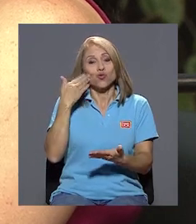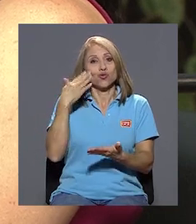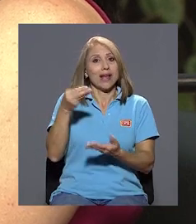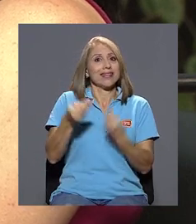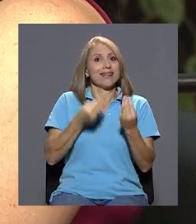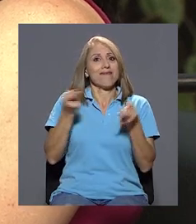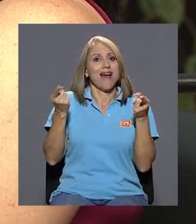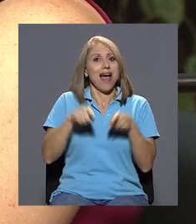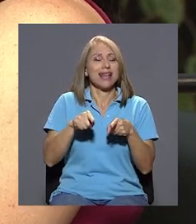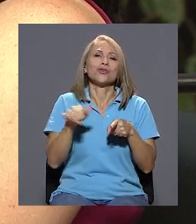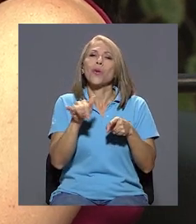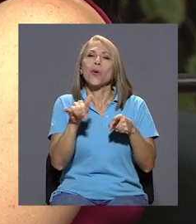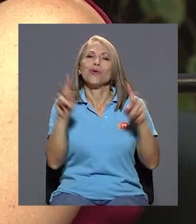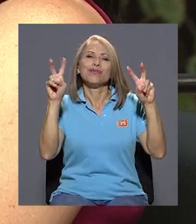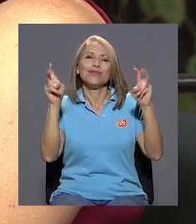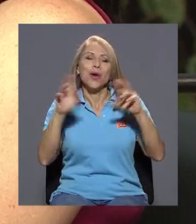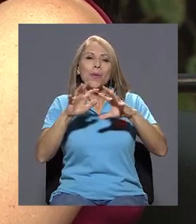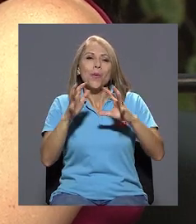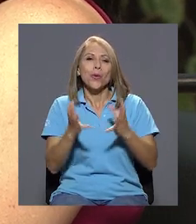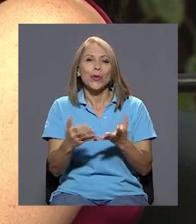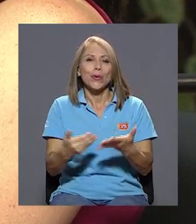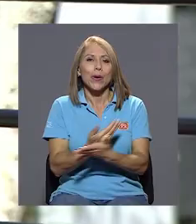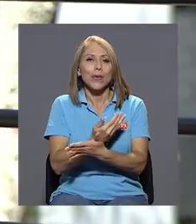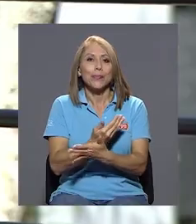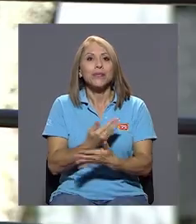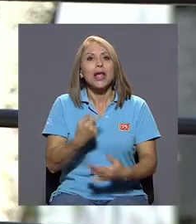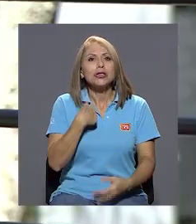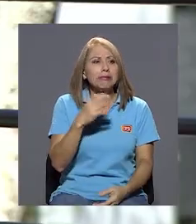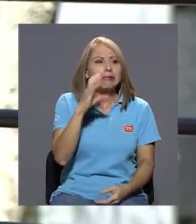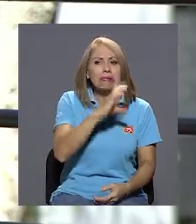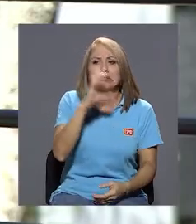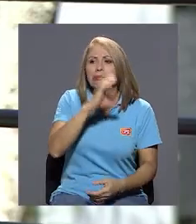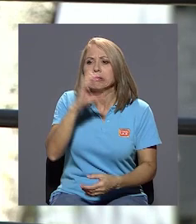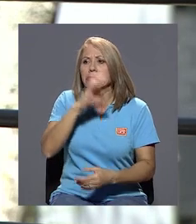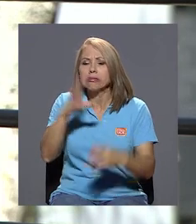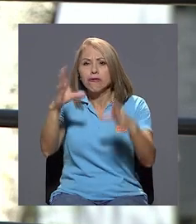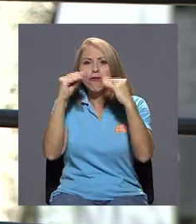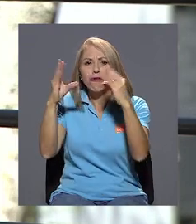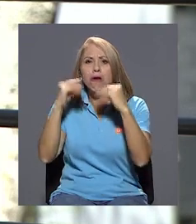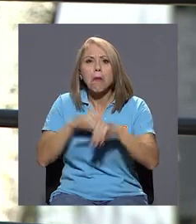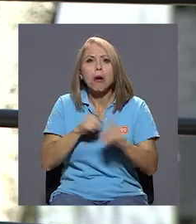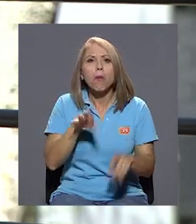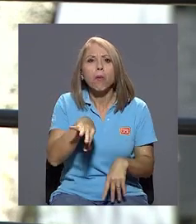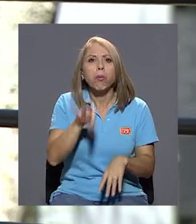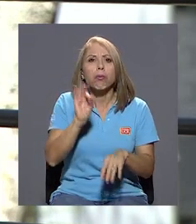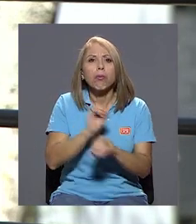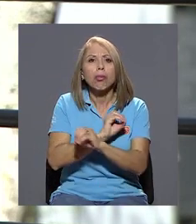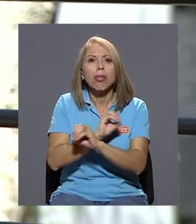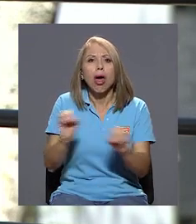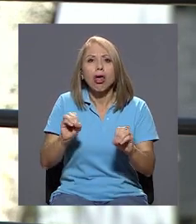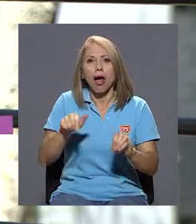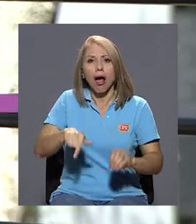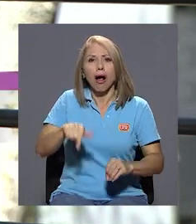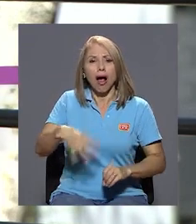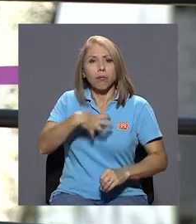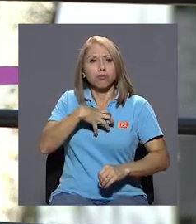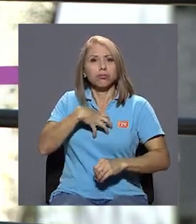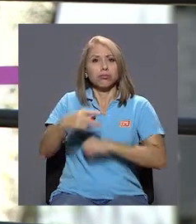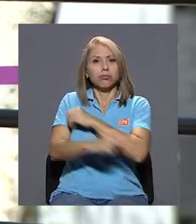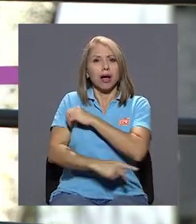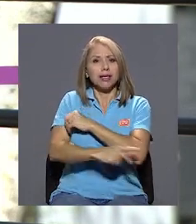es un mundo nuevo. Y en esa búsqueda no encontré nada en nuestro país, todo me arrojaba a otros